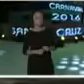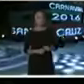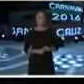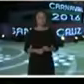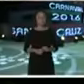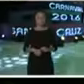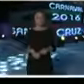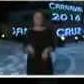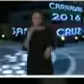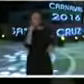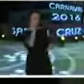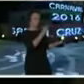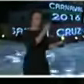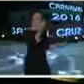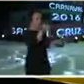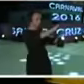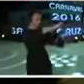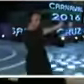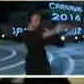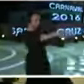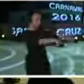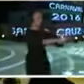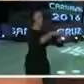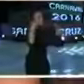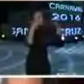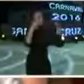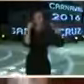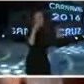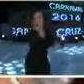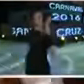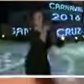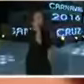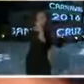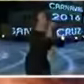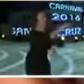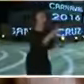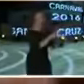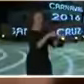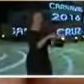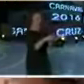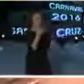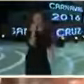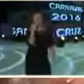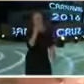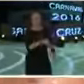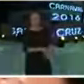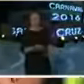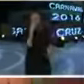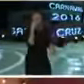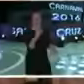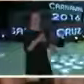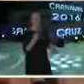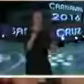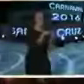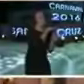Pues mira, chica, tú tendrás un cuerpo de gimnasio, pero esa cara es una mezcla de mero y rocacio. Pa' tradición de dar